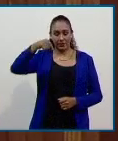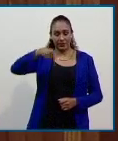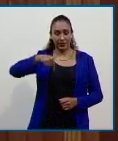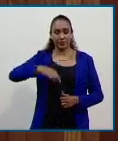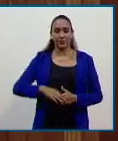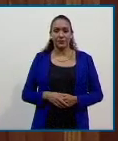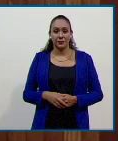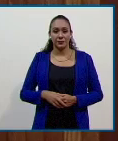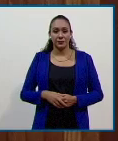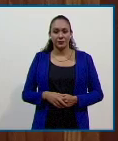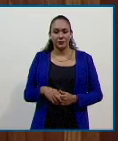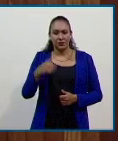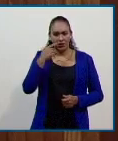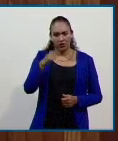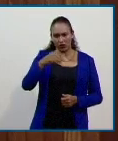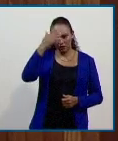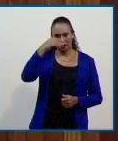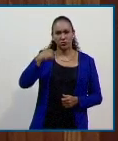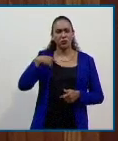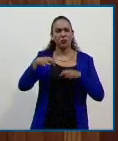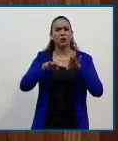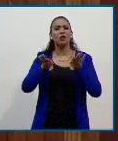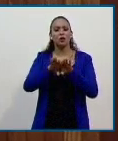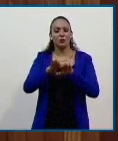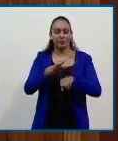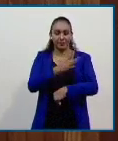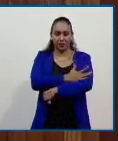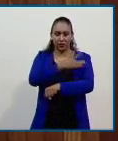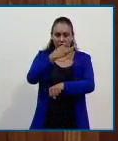México, sepan que actuaré con honestidad,